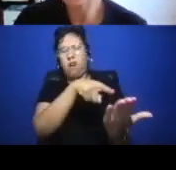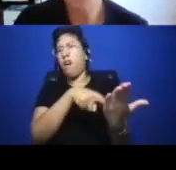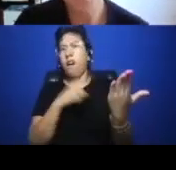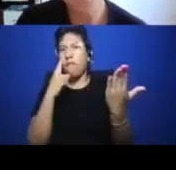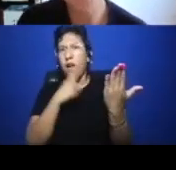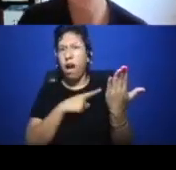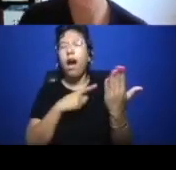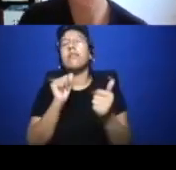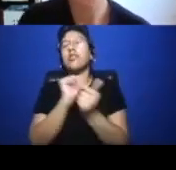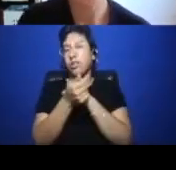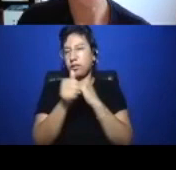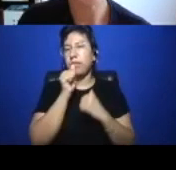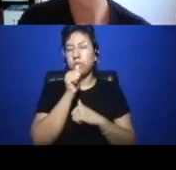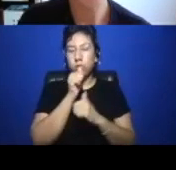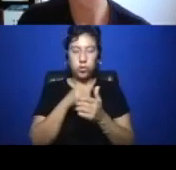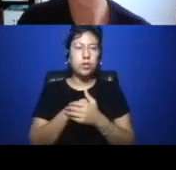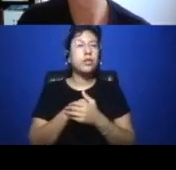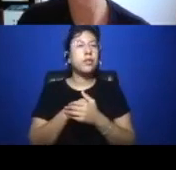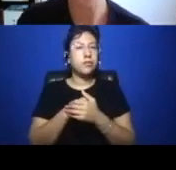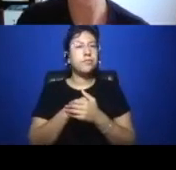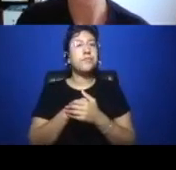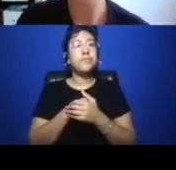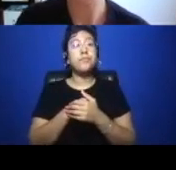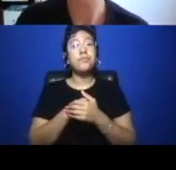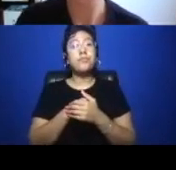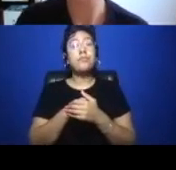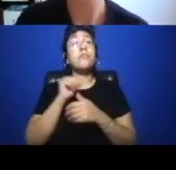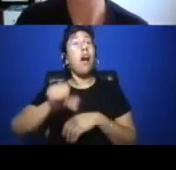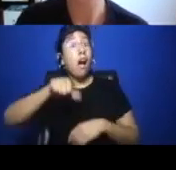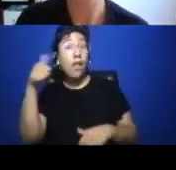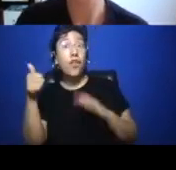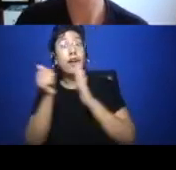sido accesada. Luego cambias